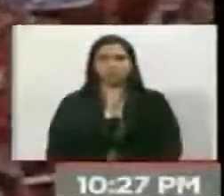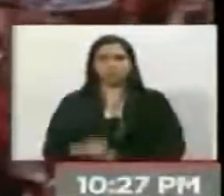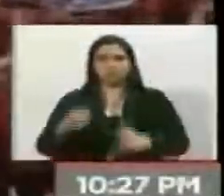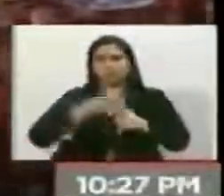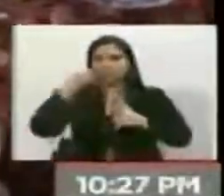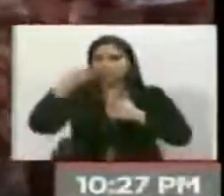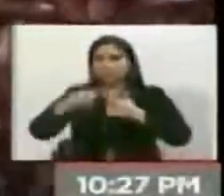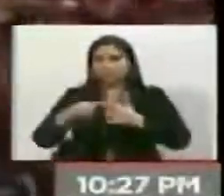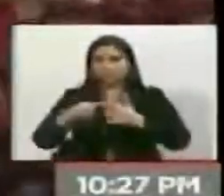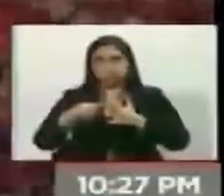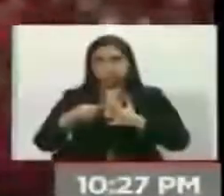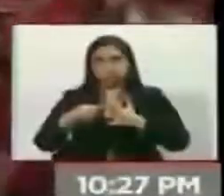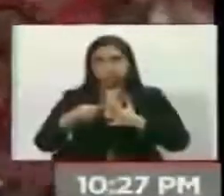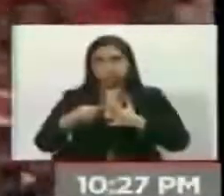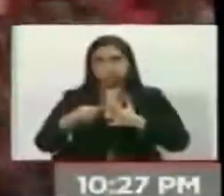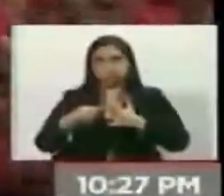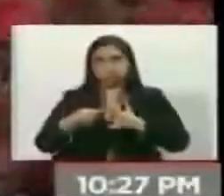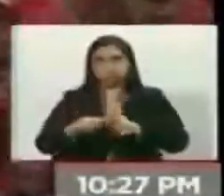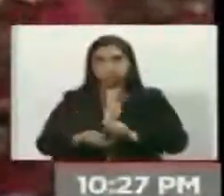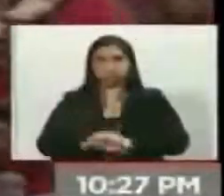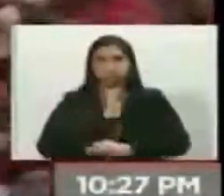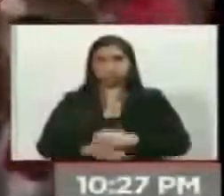Entonces,